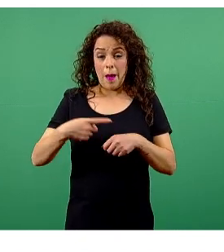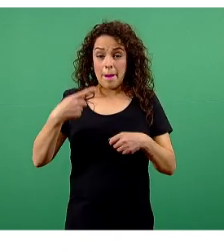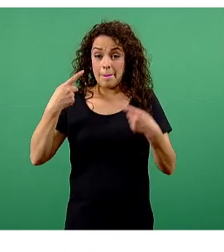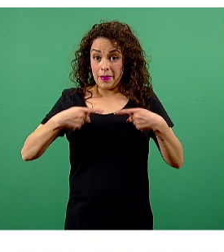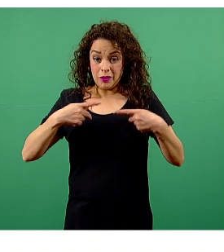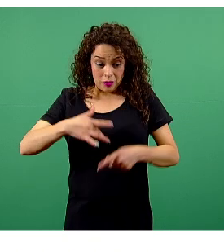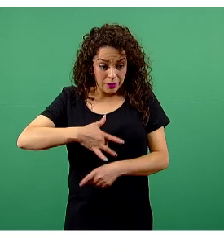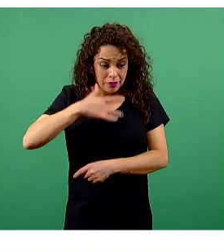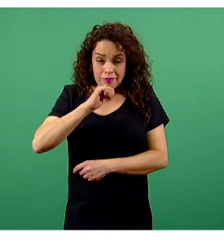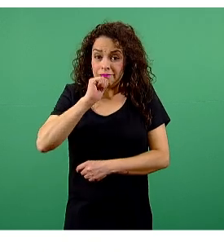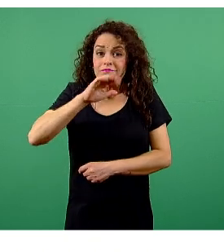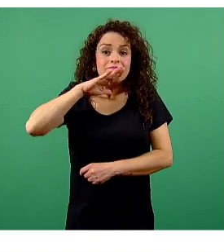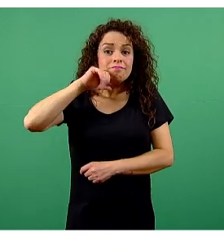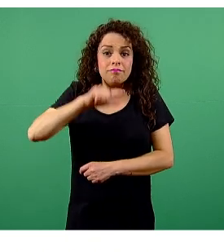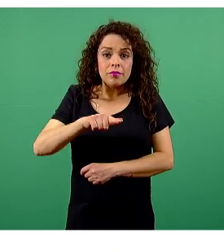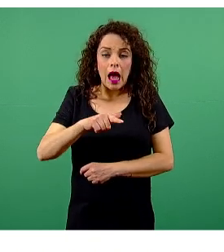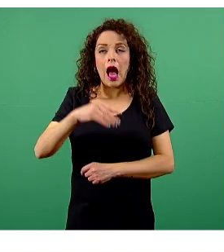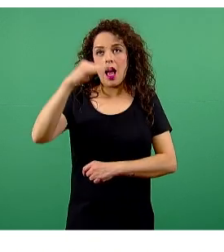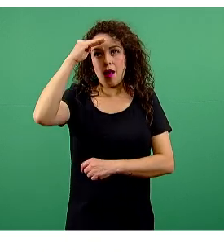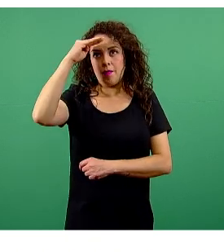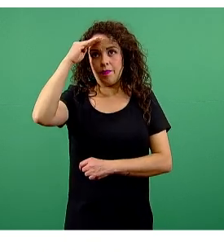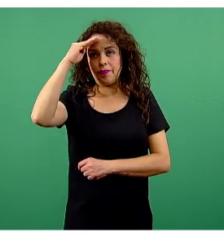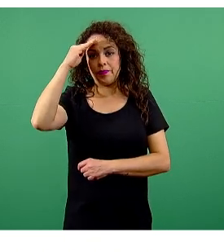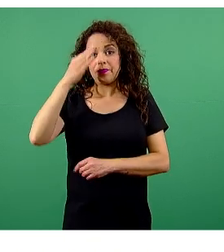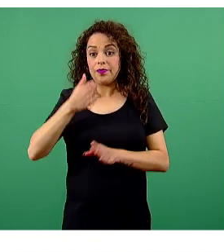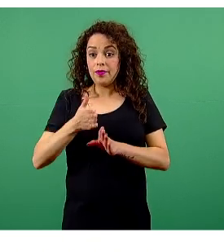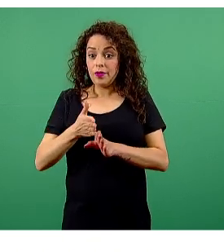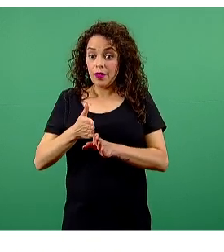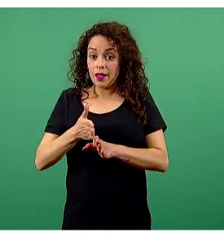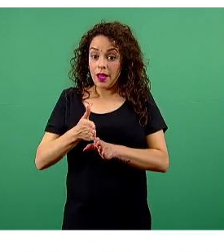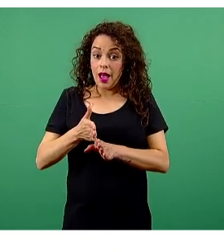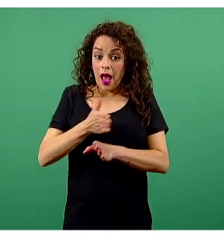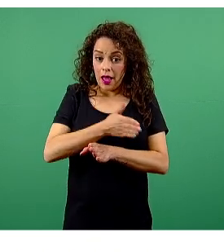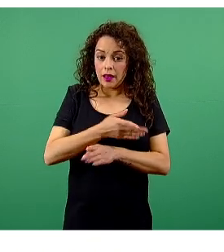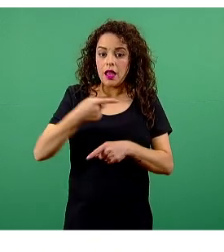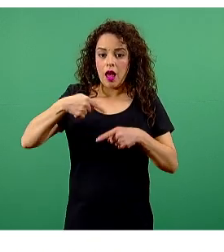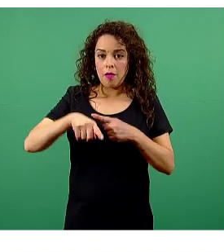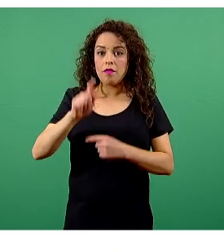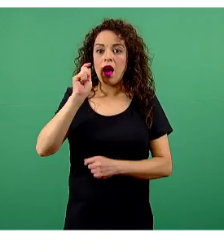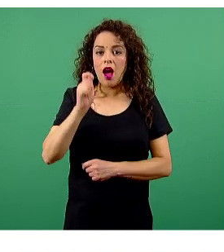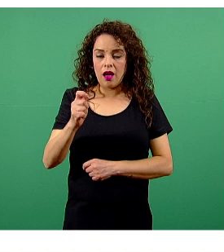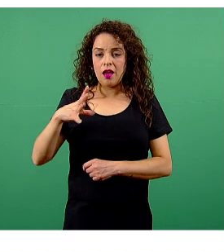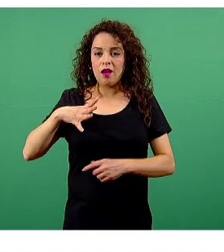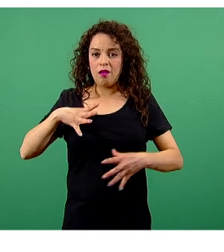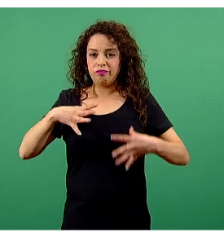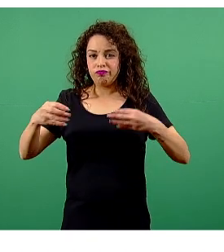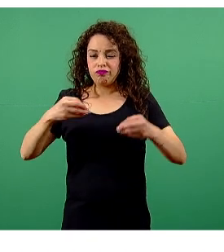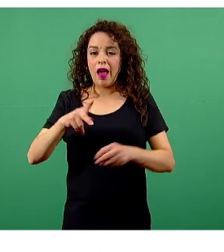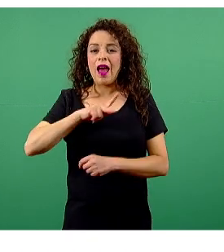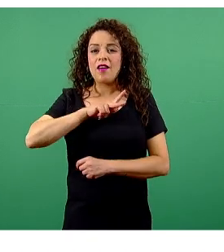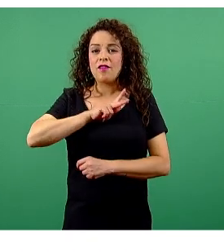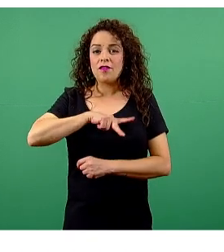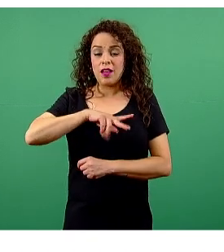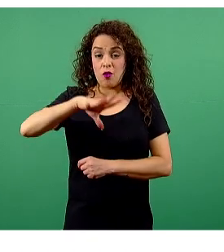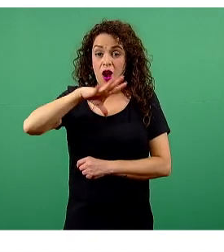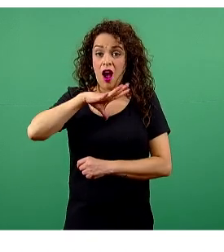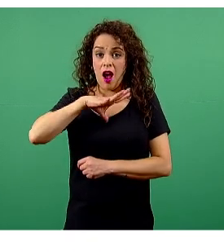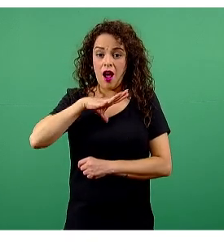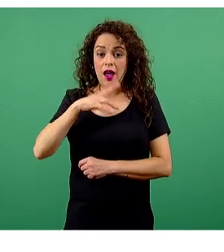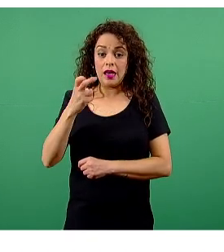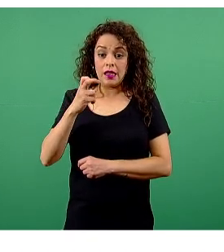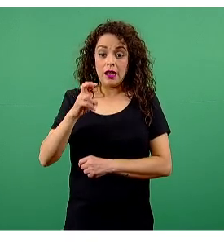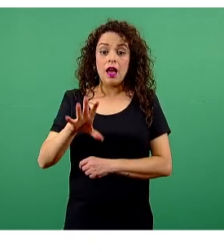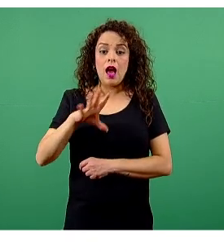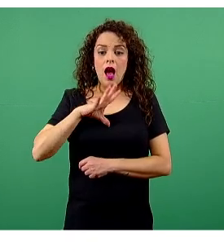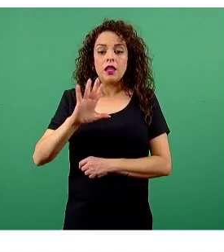se espera que previo a eso empiece la circulación del virus. Entonces encontramos estos 54